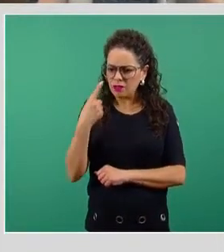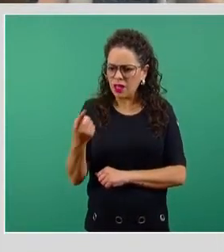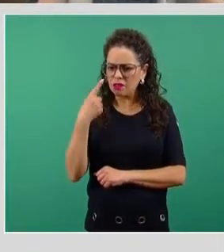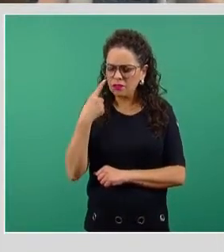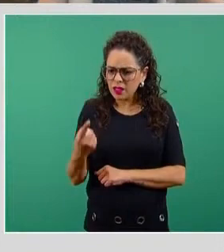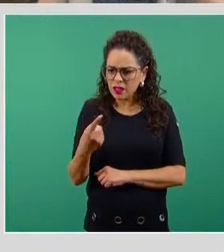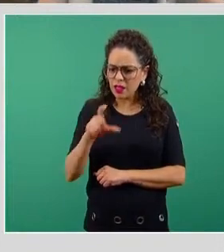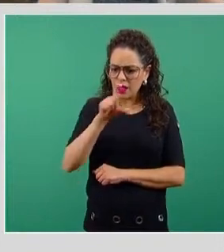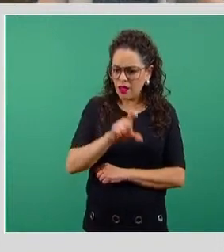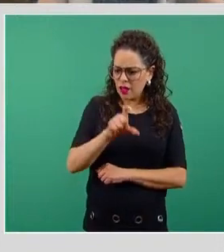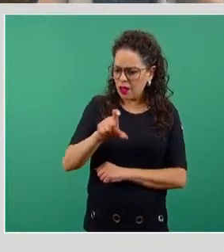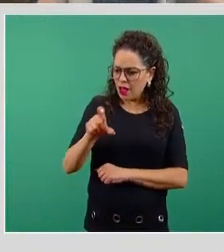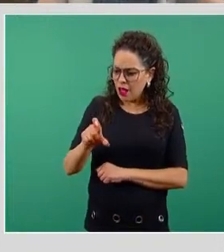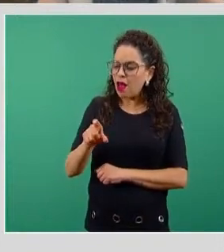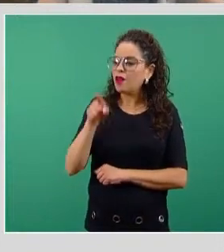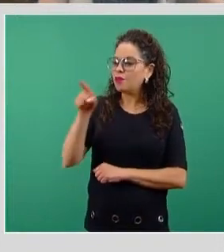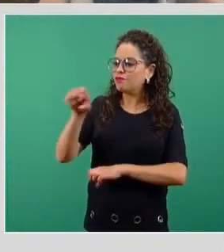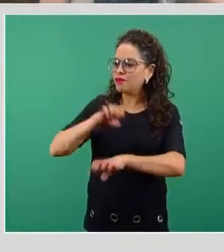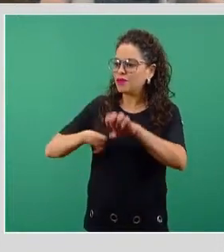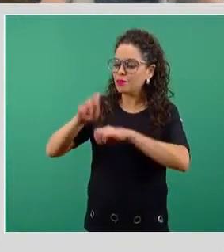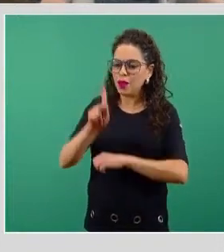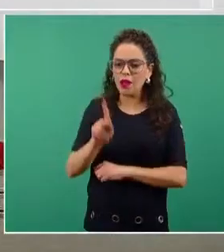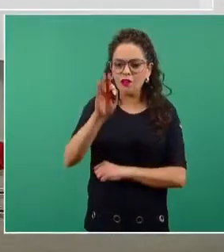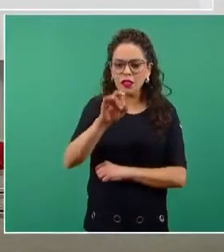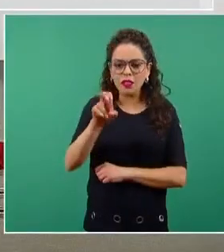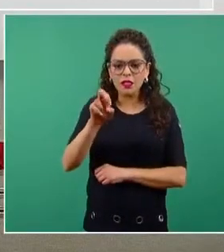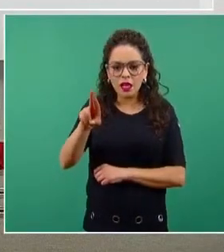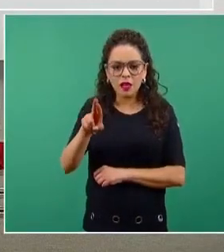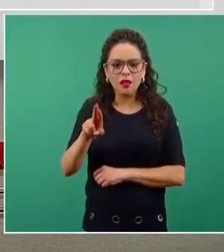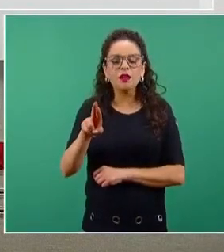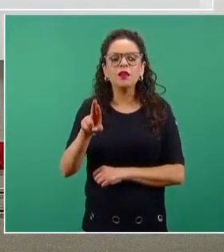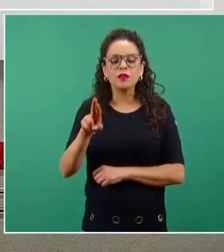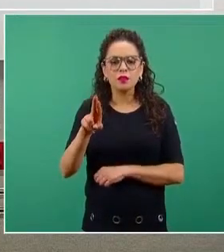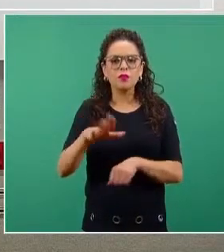vacuna Pfizer-BioNTech está básicamente por dos